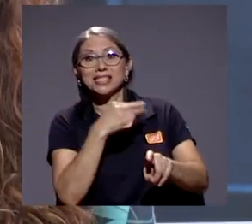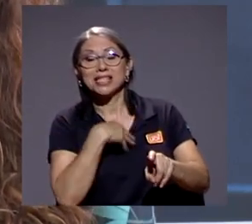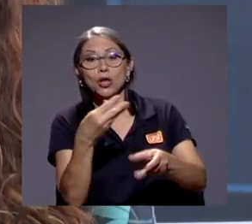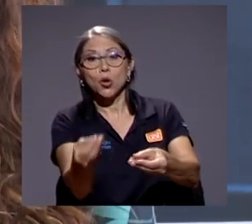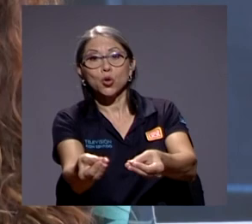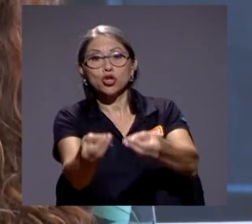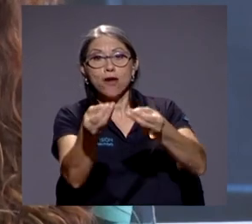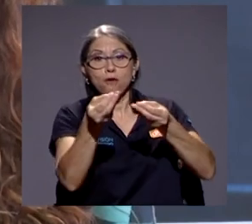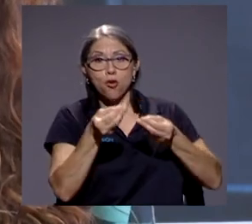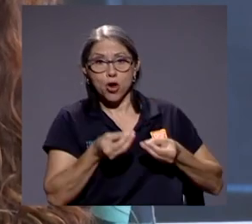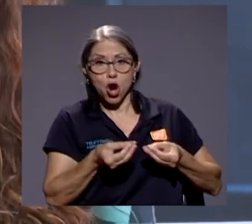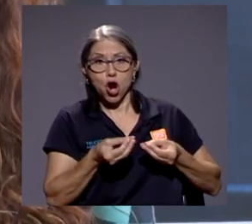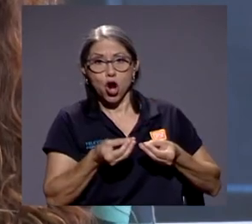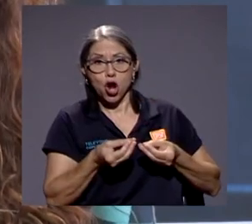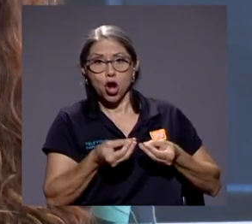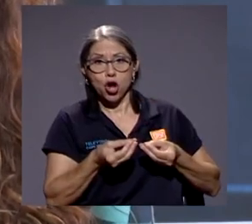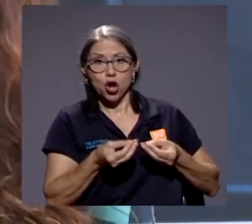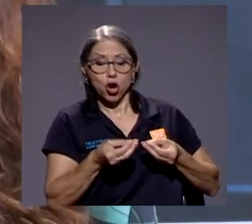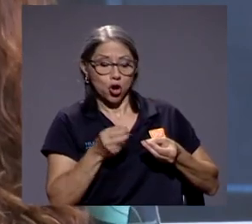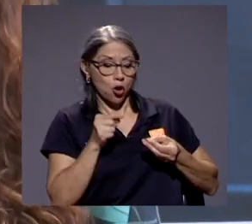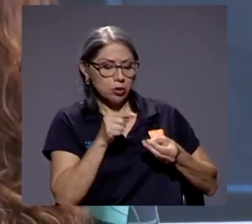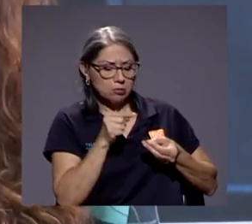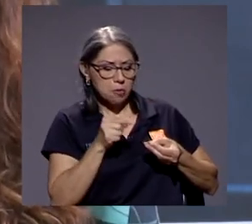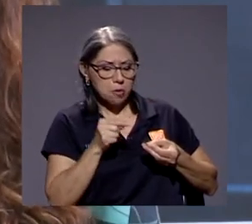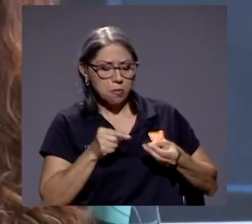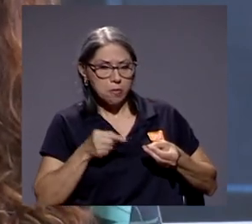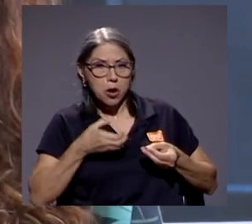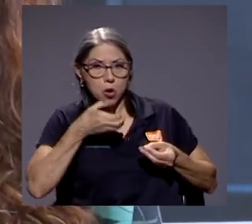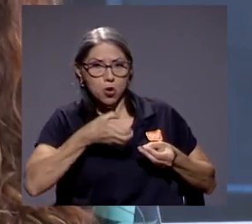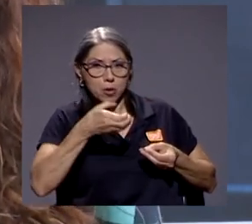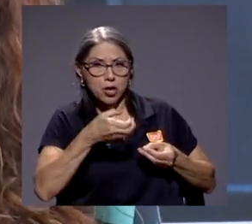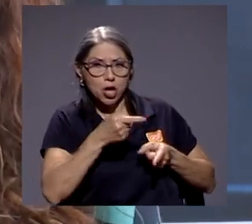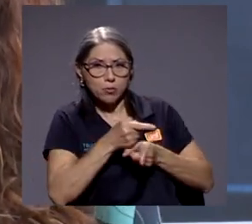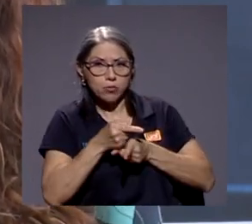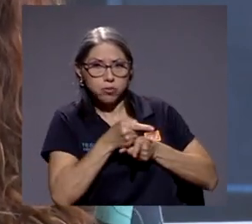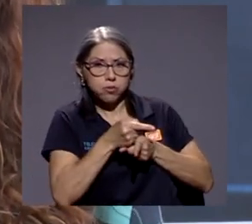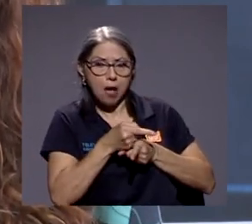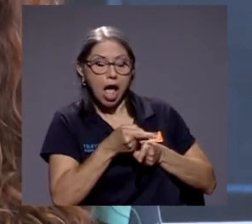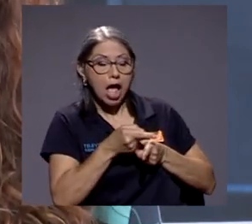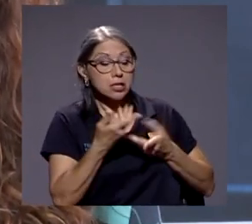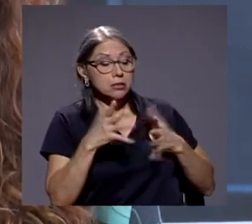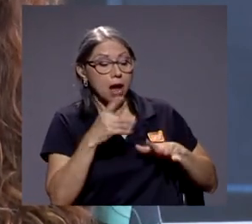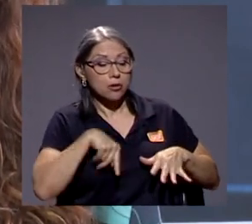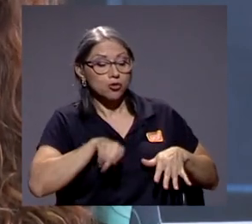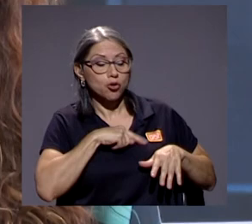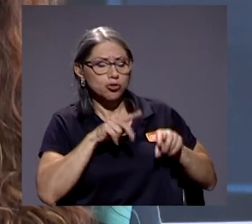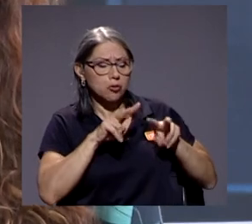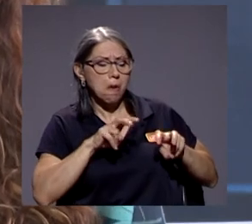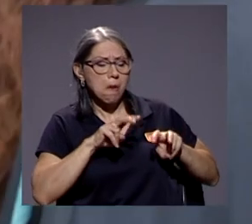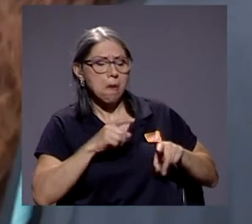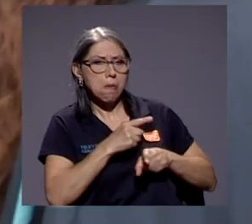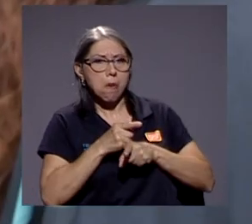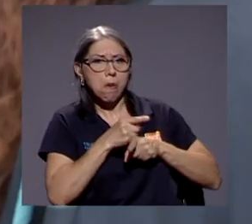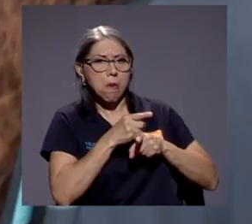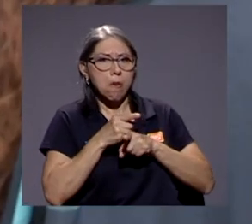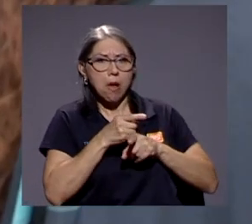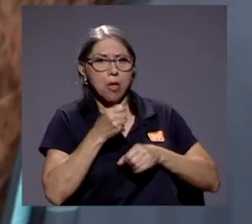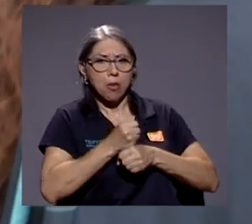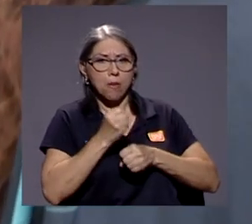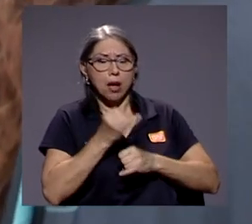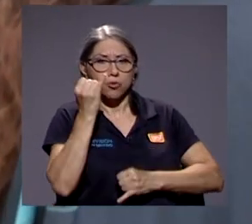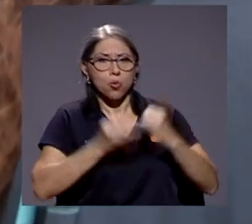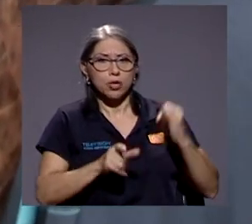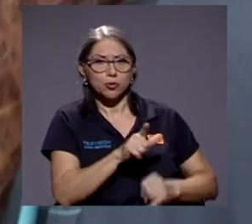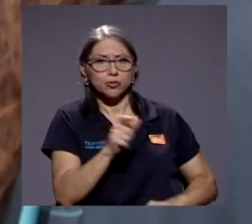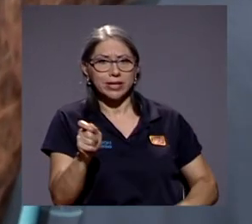proyecto con una cantidad de recomendaciones en las que hemos venido trabajando en los últimos meses básicamente